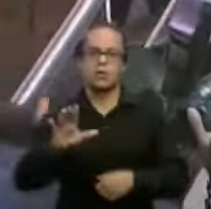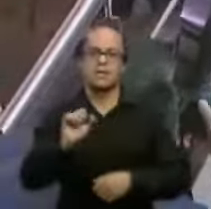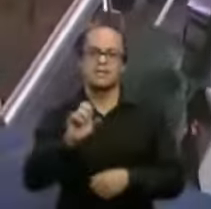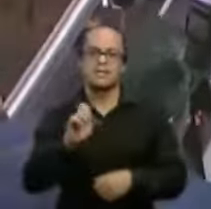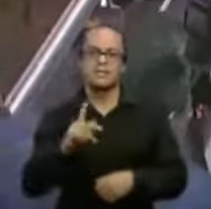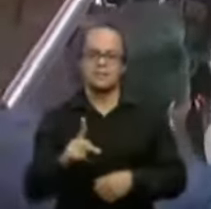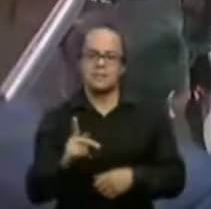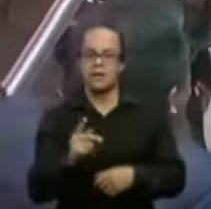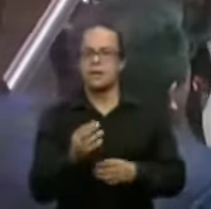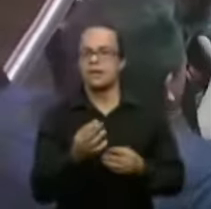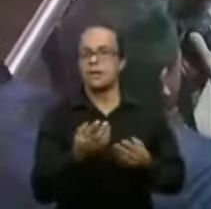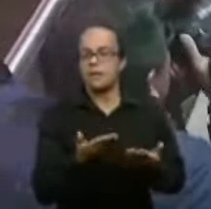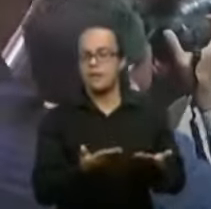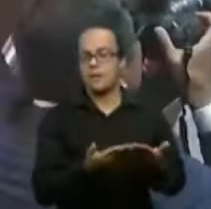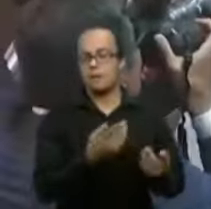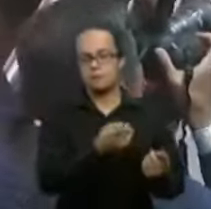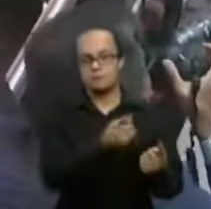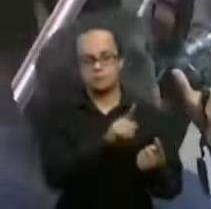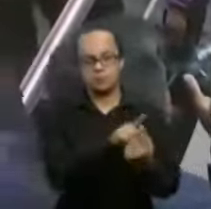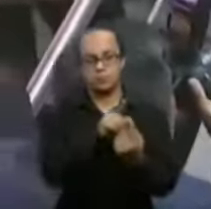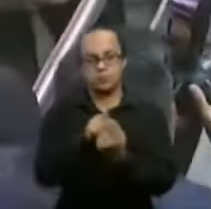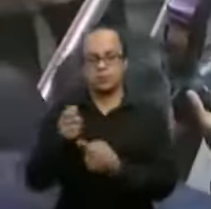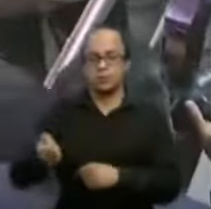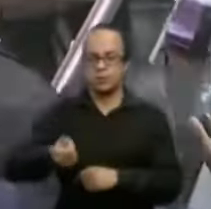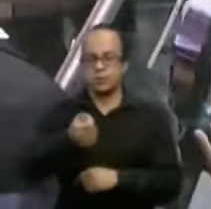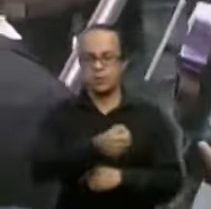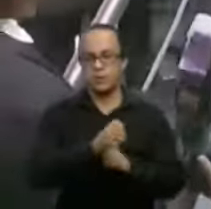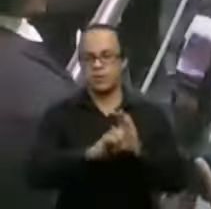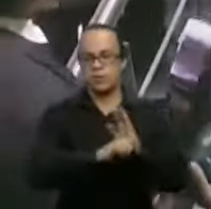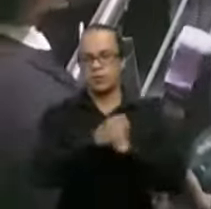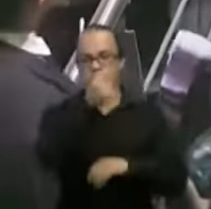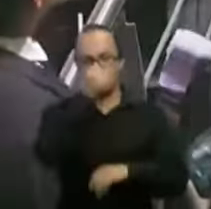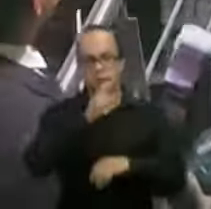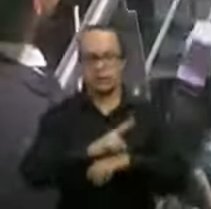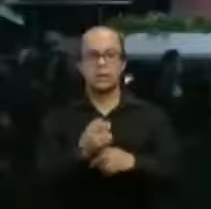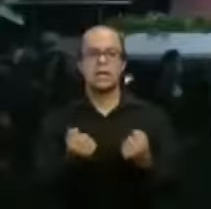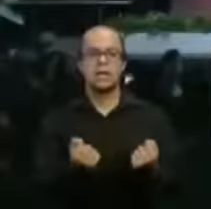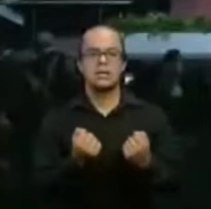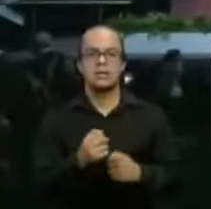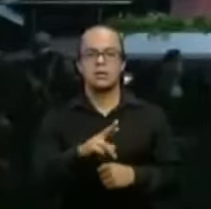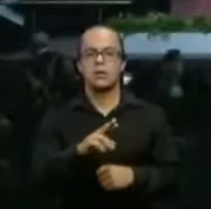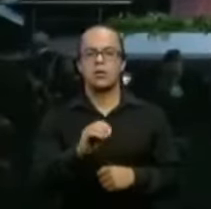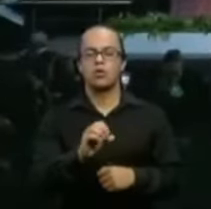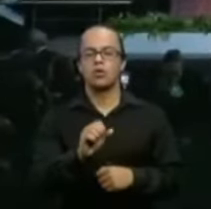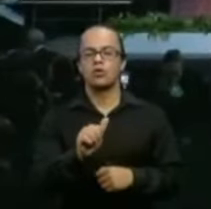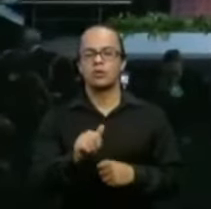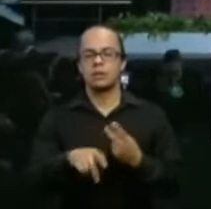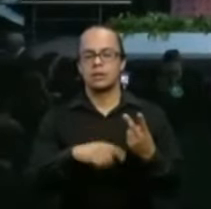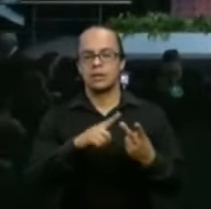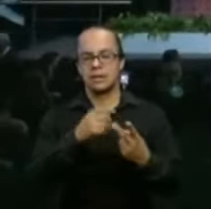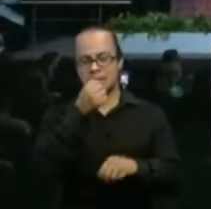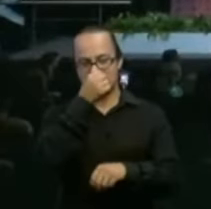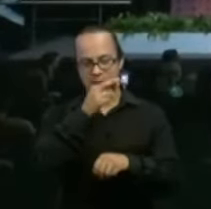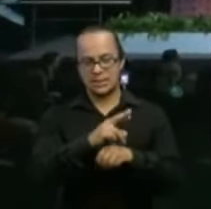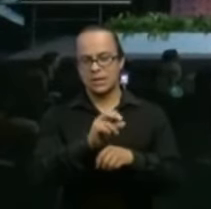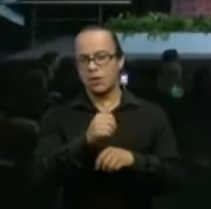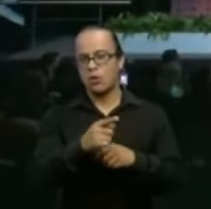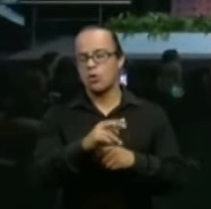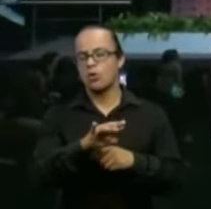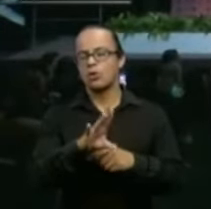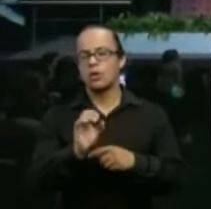ahí saluda pues a los invitados, a la secretaria de Seguridad, Rosa Isela Rodríguez, a la secretaria de Economía, Rocío